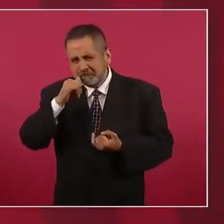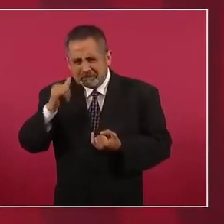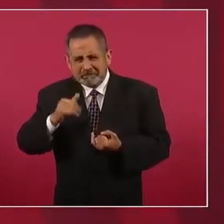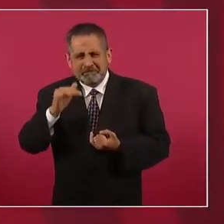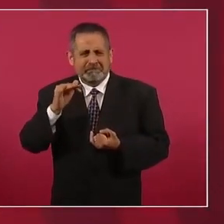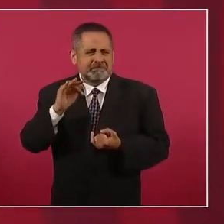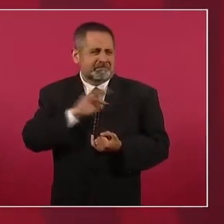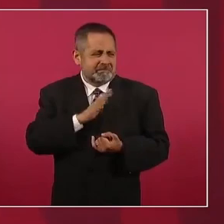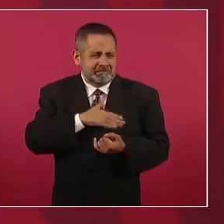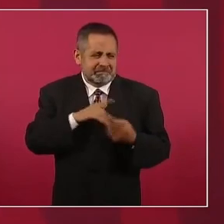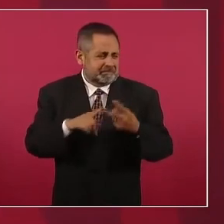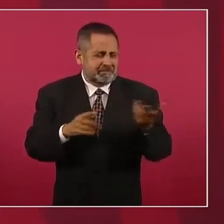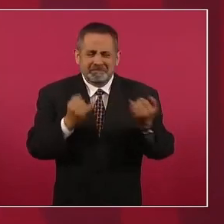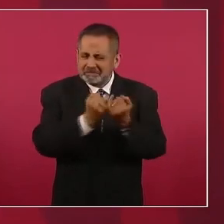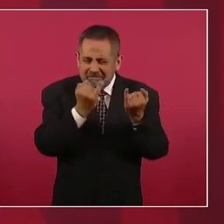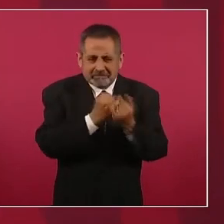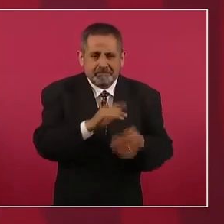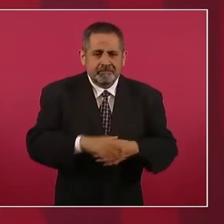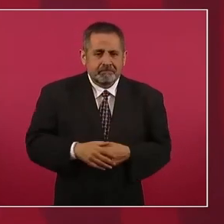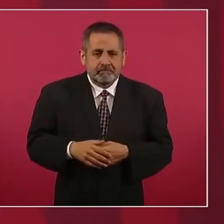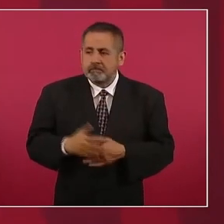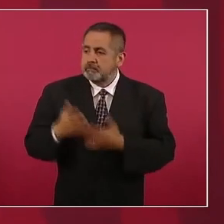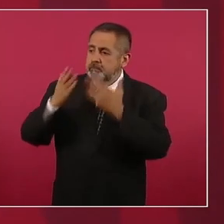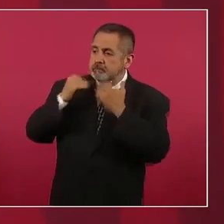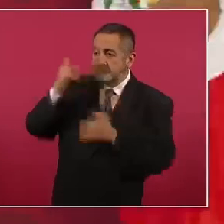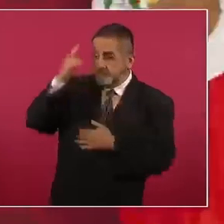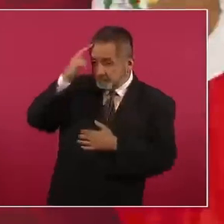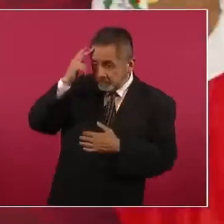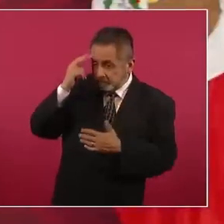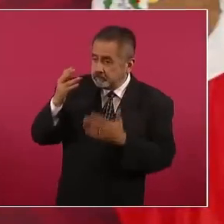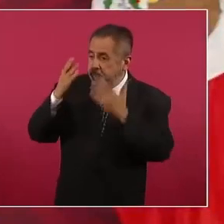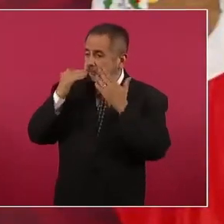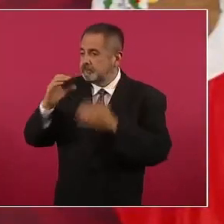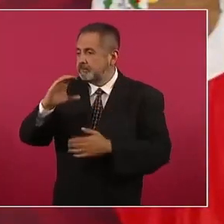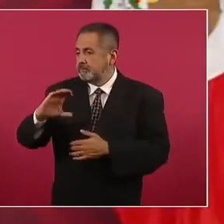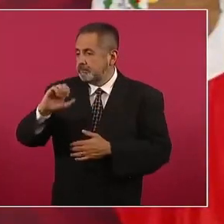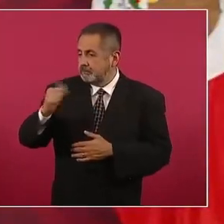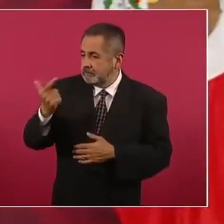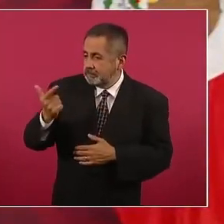Como ya no está Porfirio Díaz, ni está Salinas,